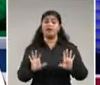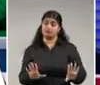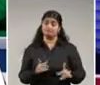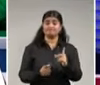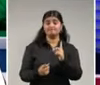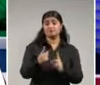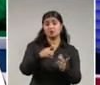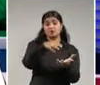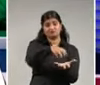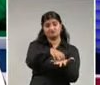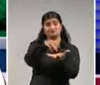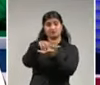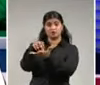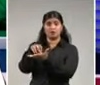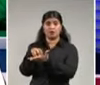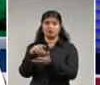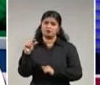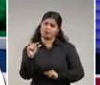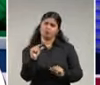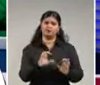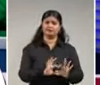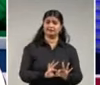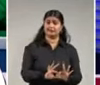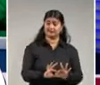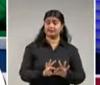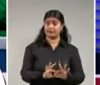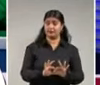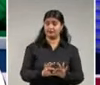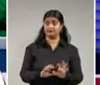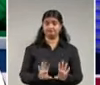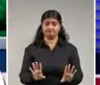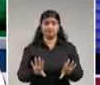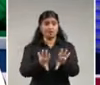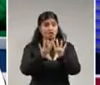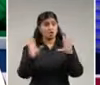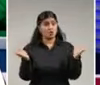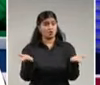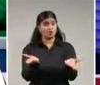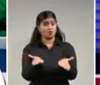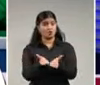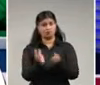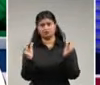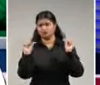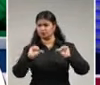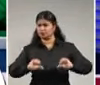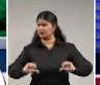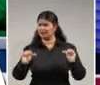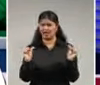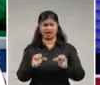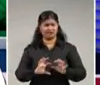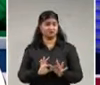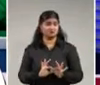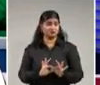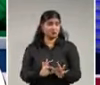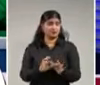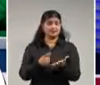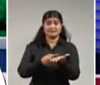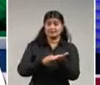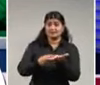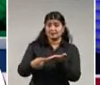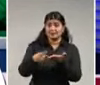las noticias que tenemos del comportamiento del mundo, que no siempre son las mejores. En toda la semana